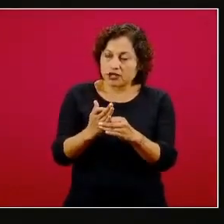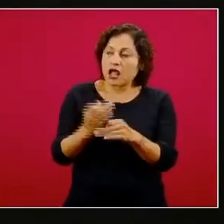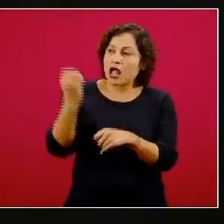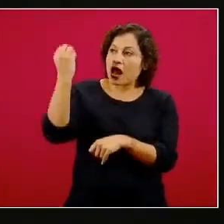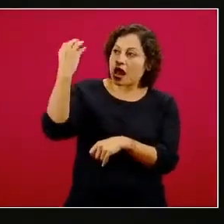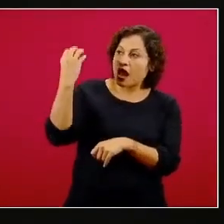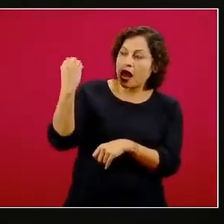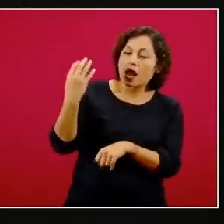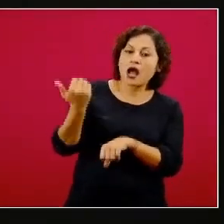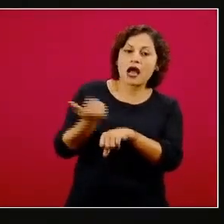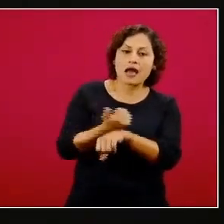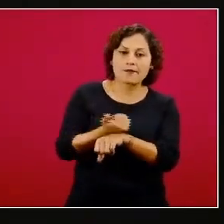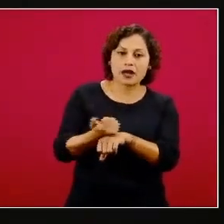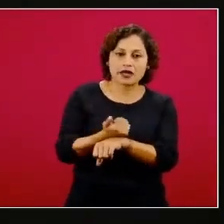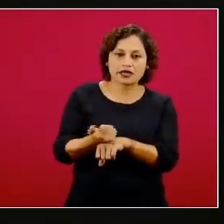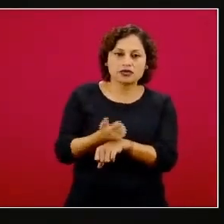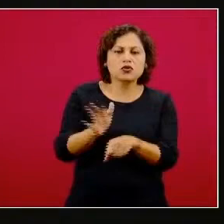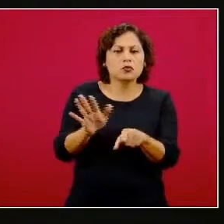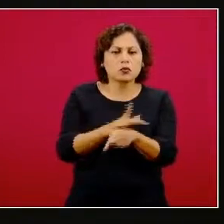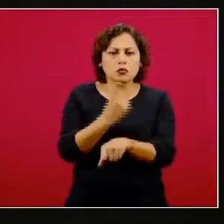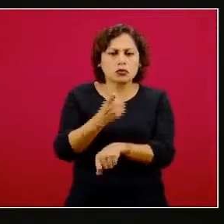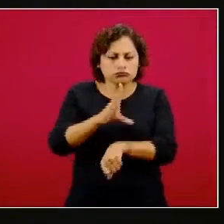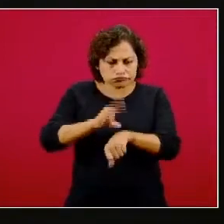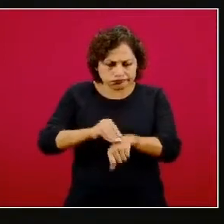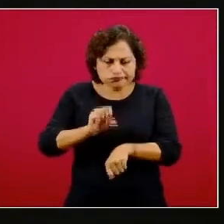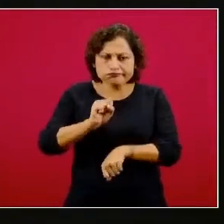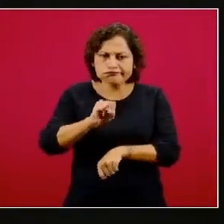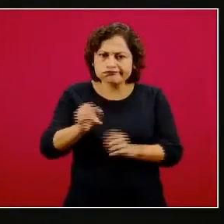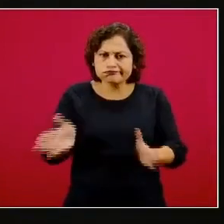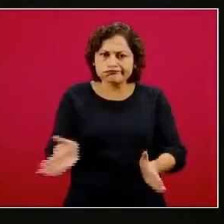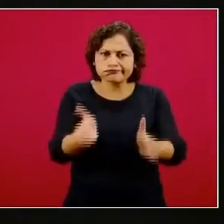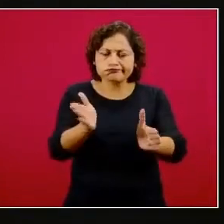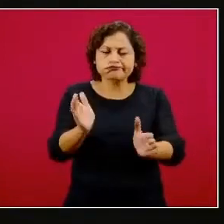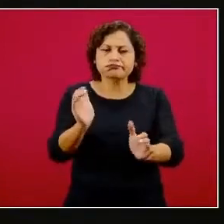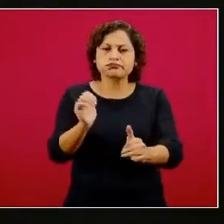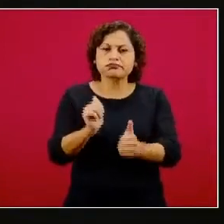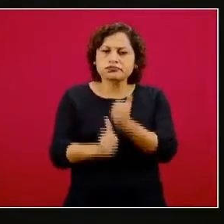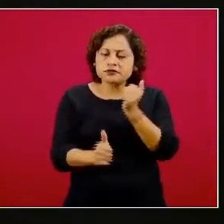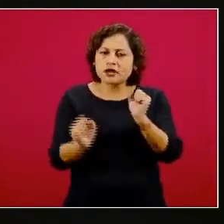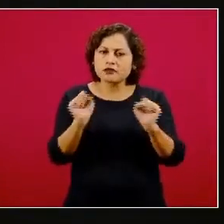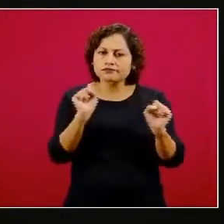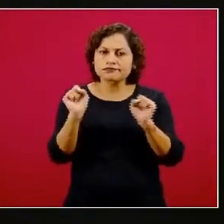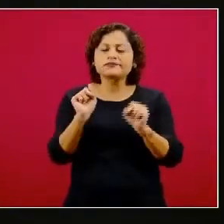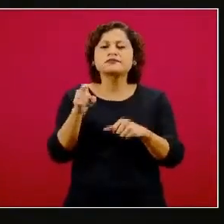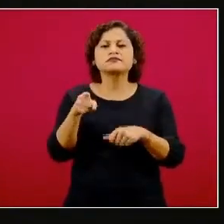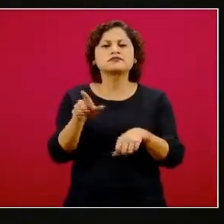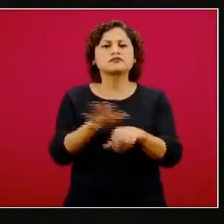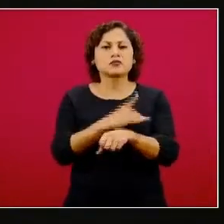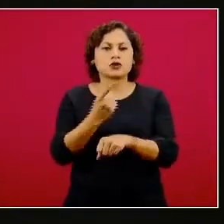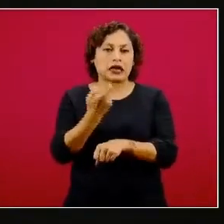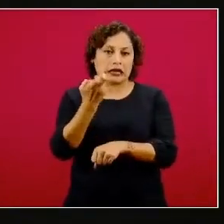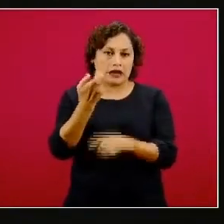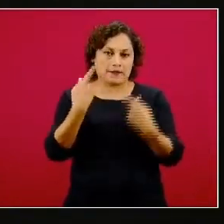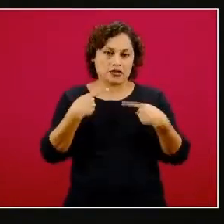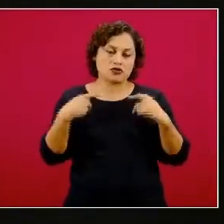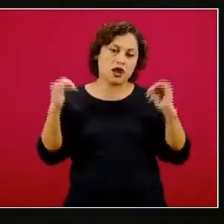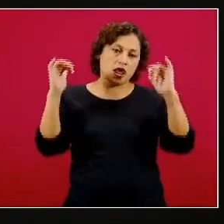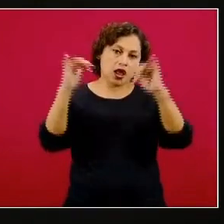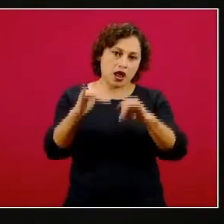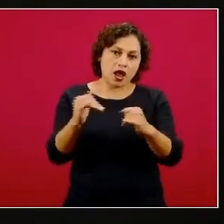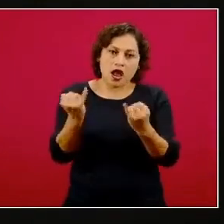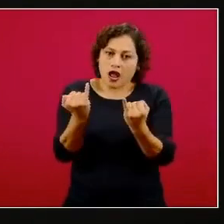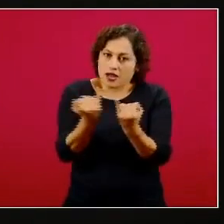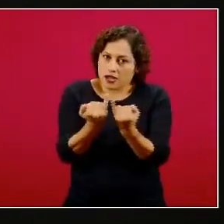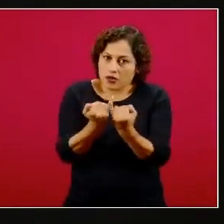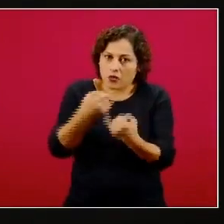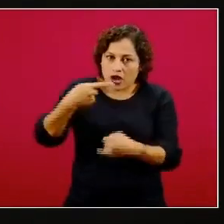amarillo, pero siempre genera como mucha inquietud este asunto de los eventos masivos, incluso aquí en la Ciudad de México, el